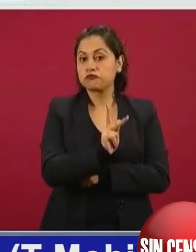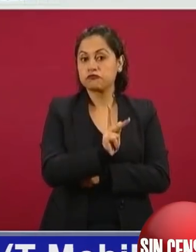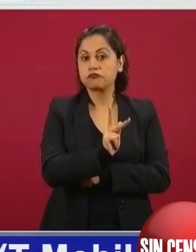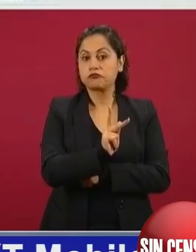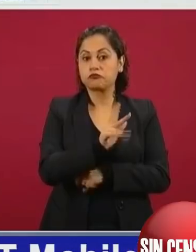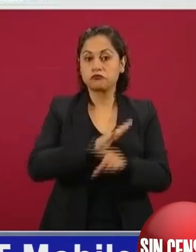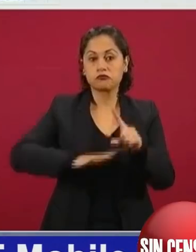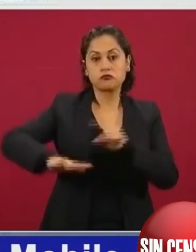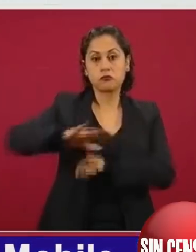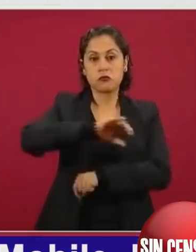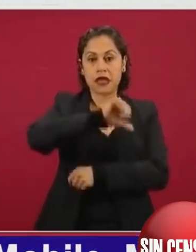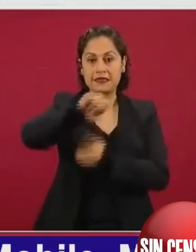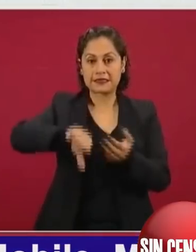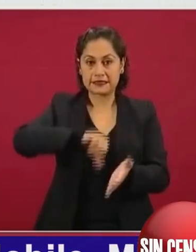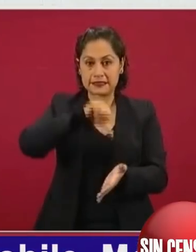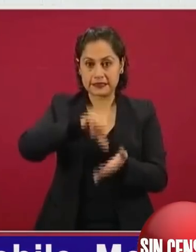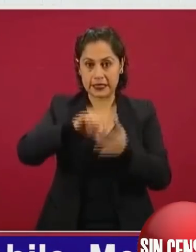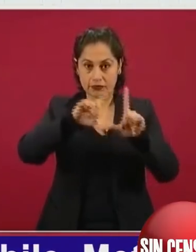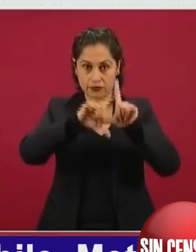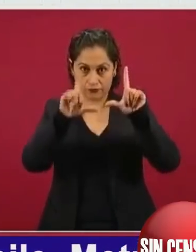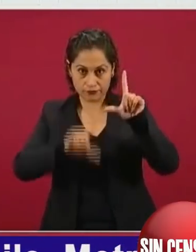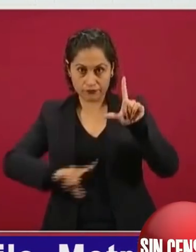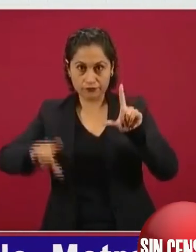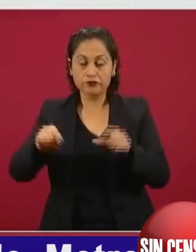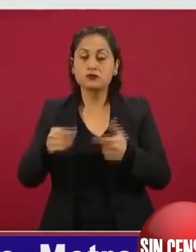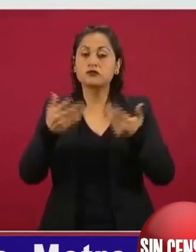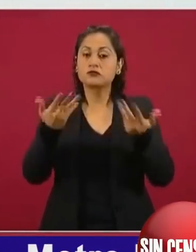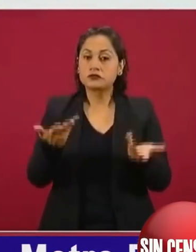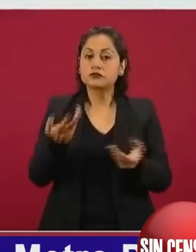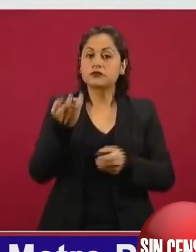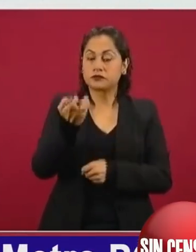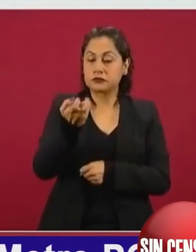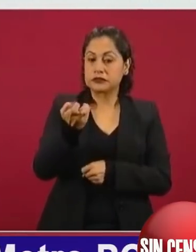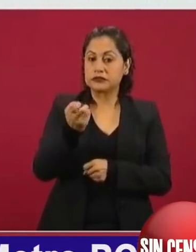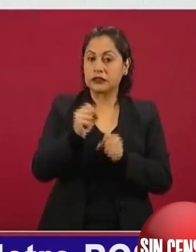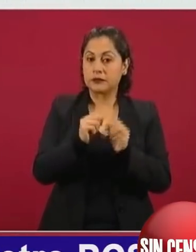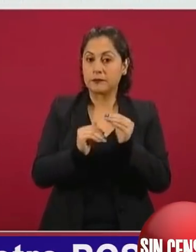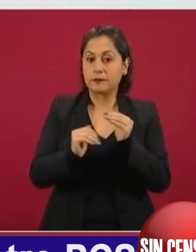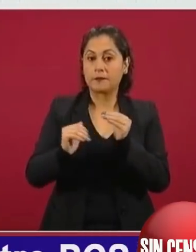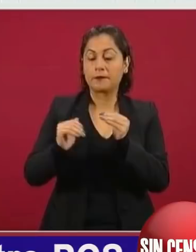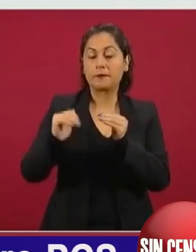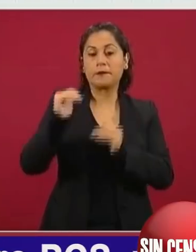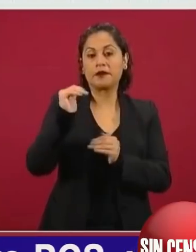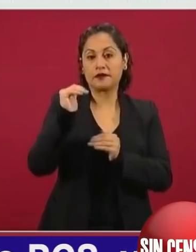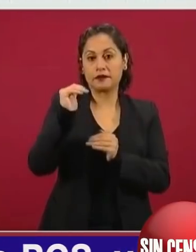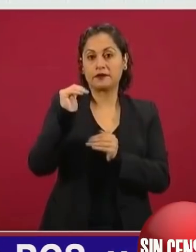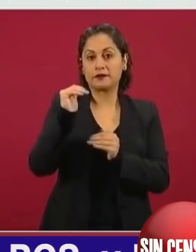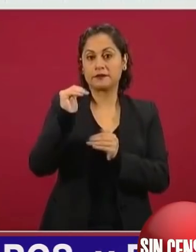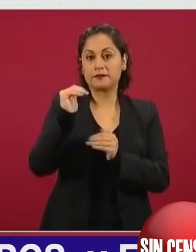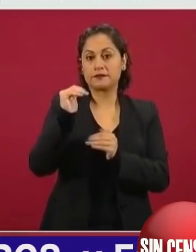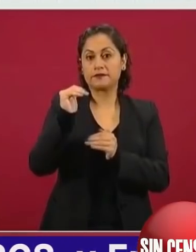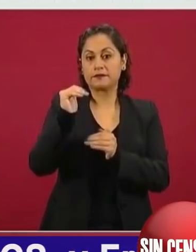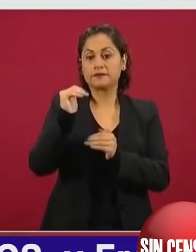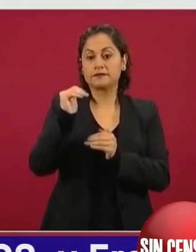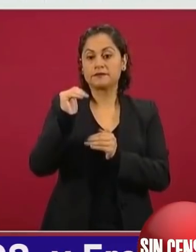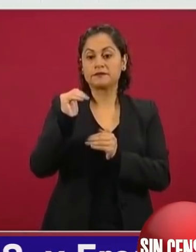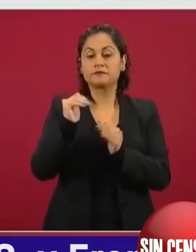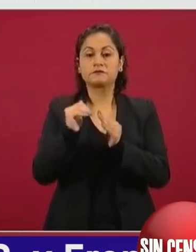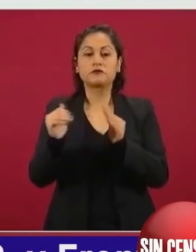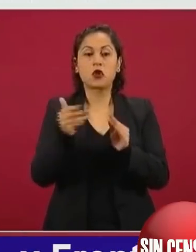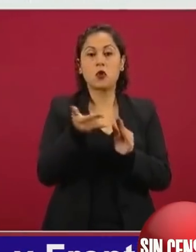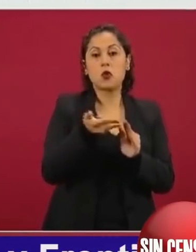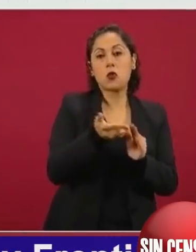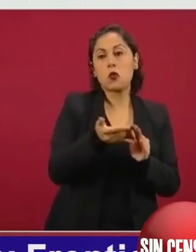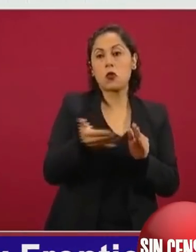zona centro-norte que están en ascenso. Tuvo un ascenso progresivo entre el mes de julio y